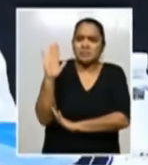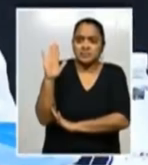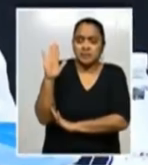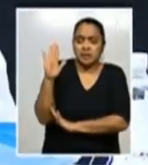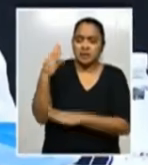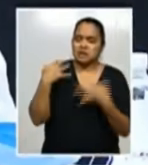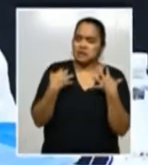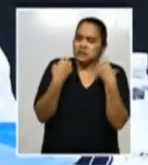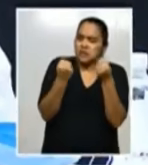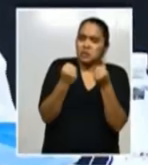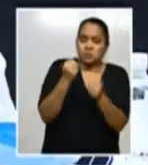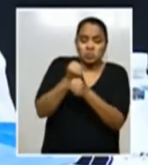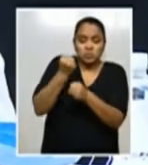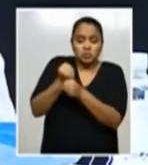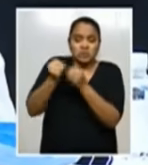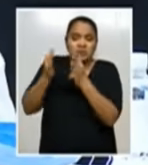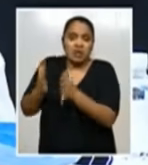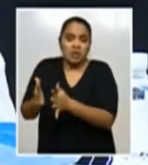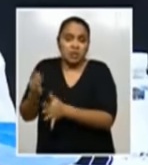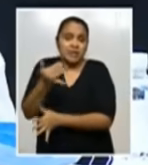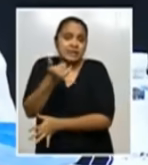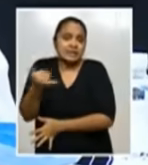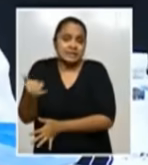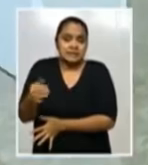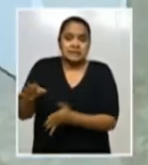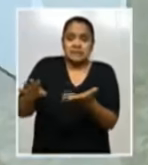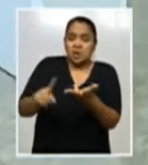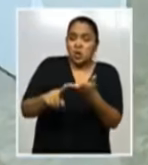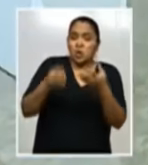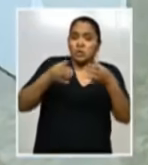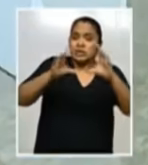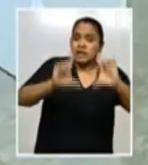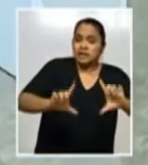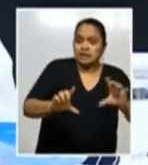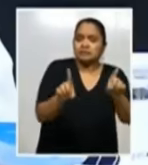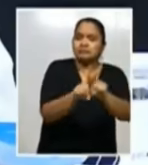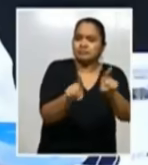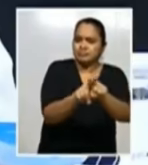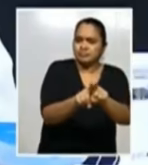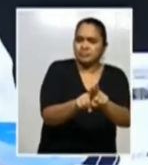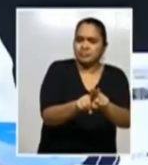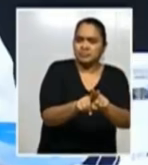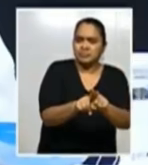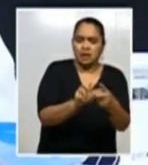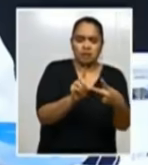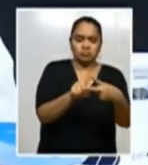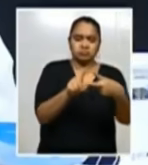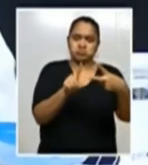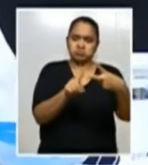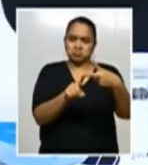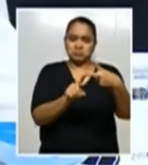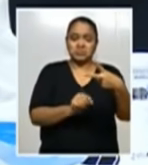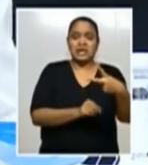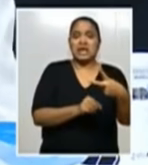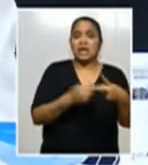sus colaboradores y de sus clientes y de todos los hondureños. Nosotros hemos